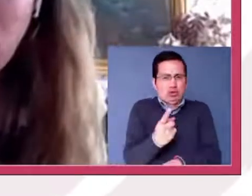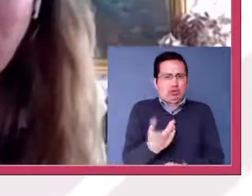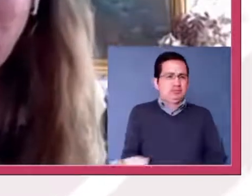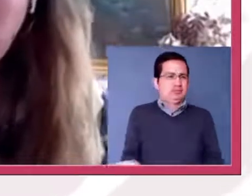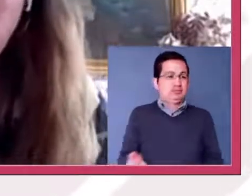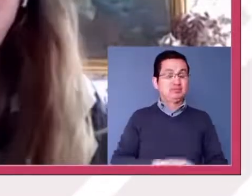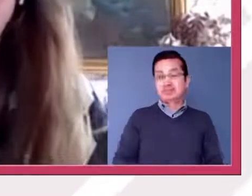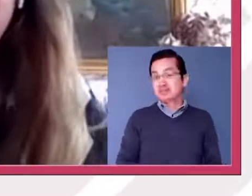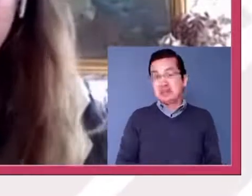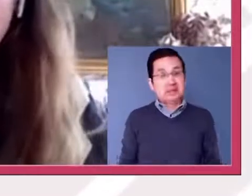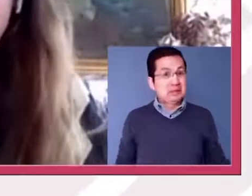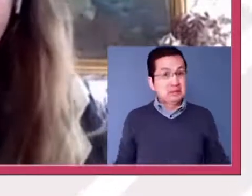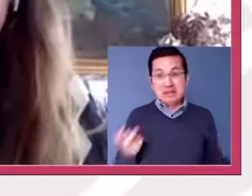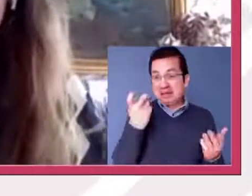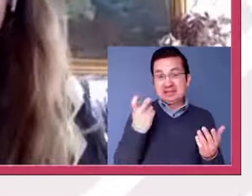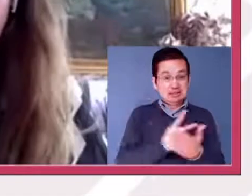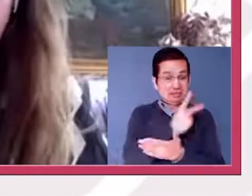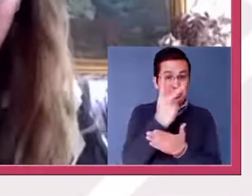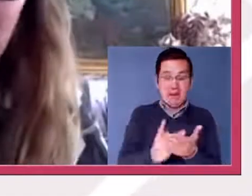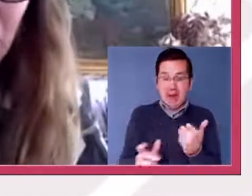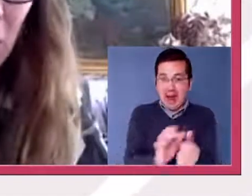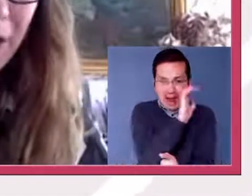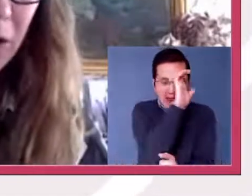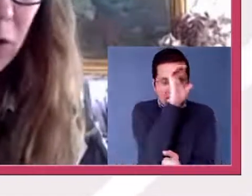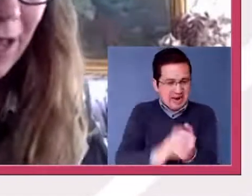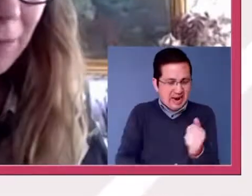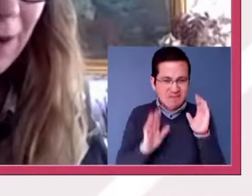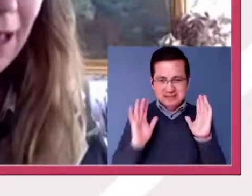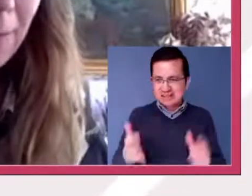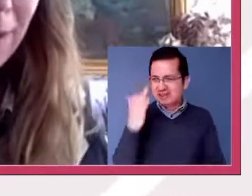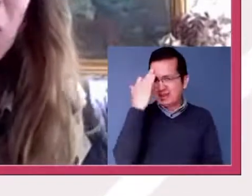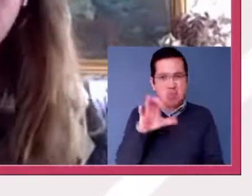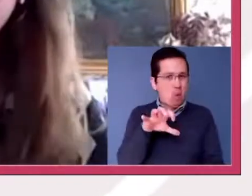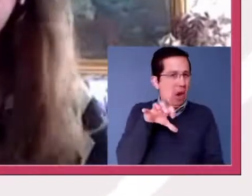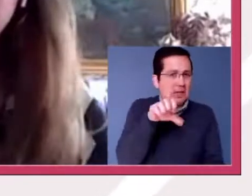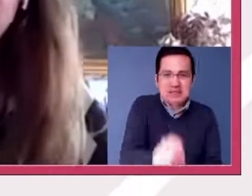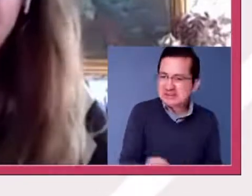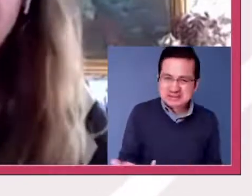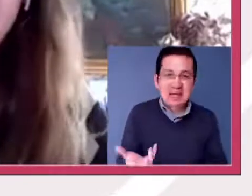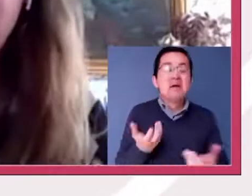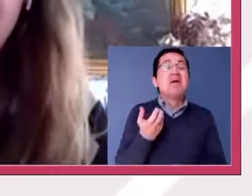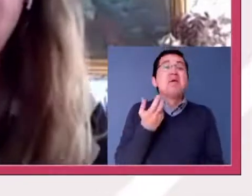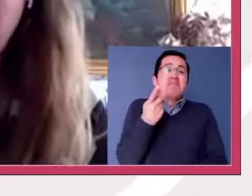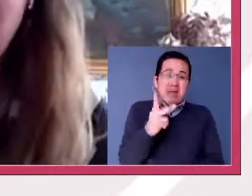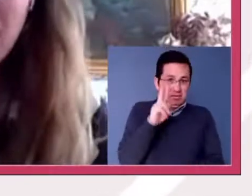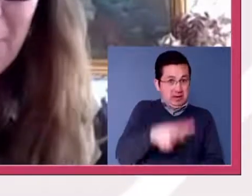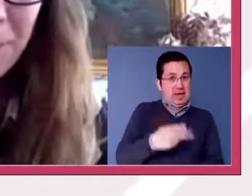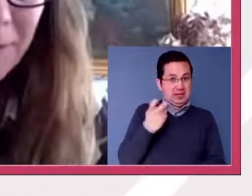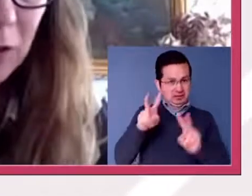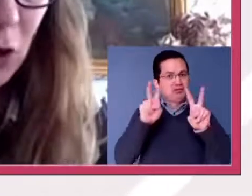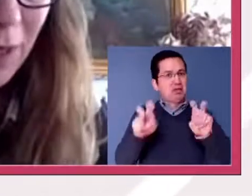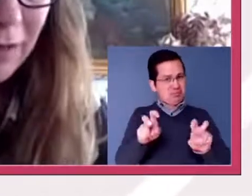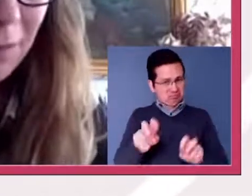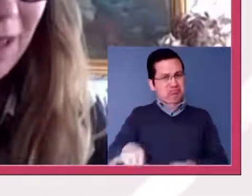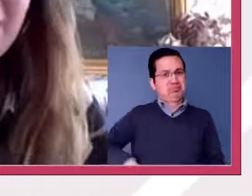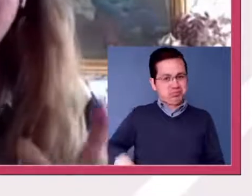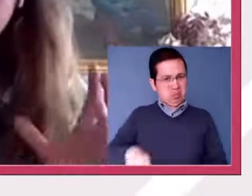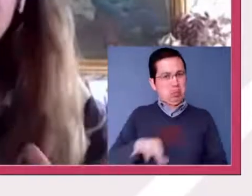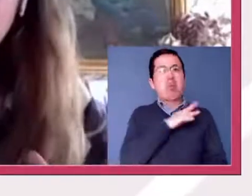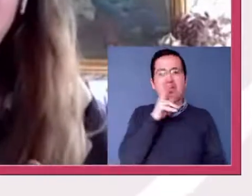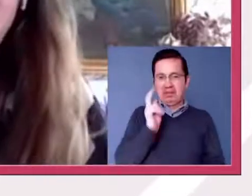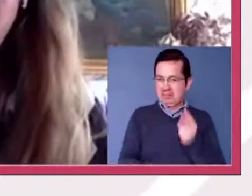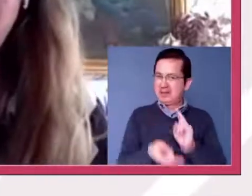cerrar el programa porque ya se nos fue el tiempo, pero creo que nos da para conversar bastante sobre el tema